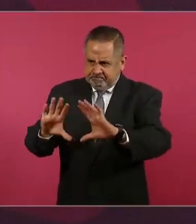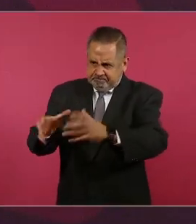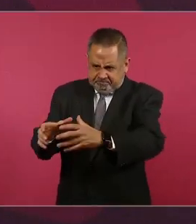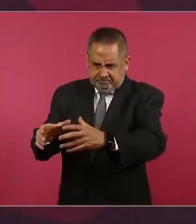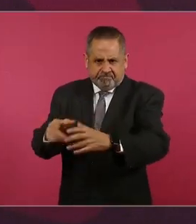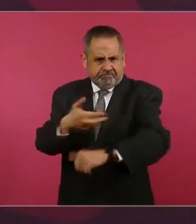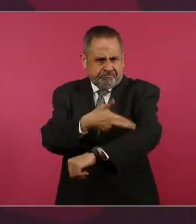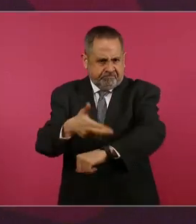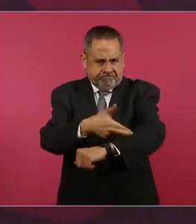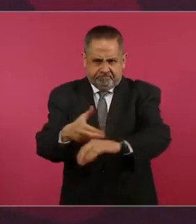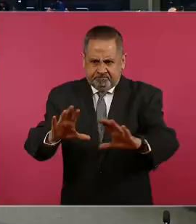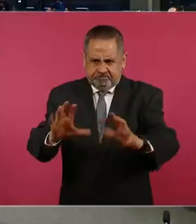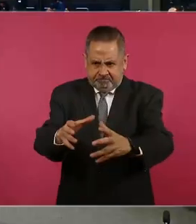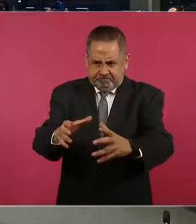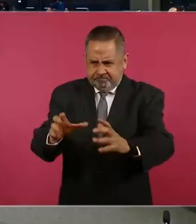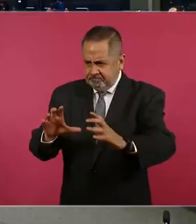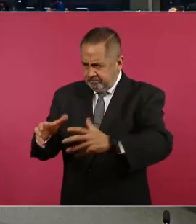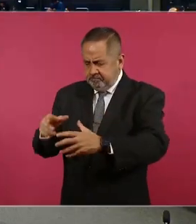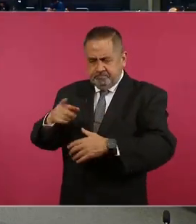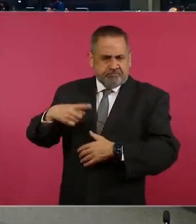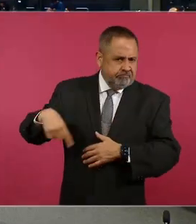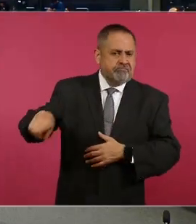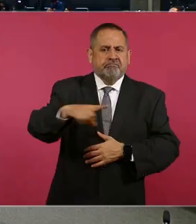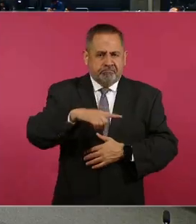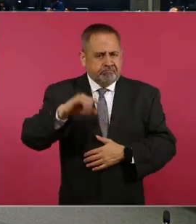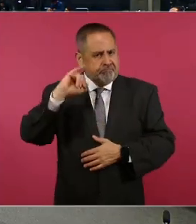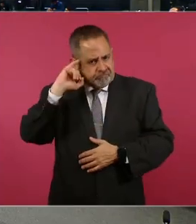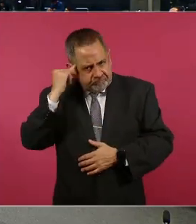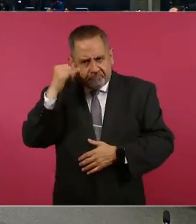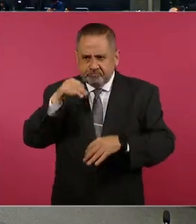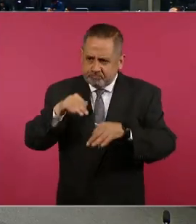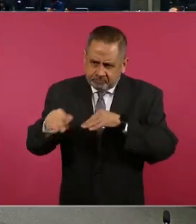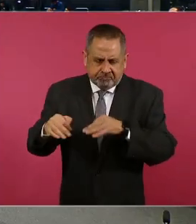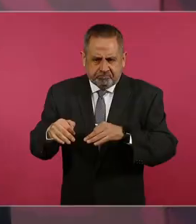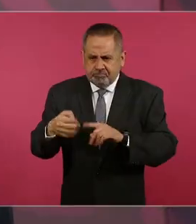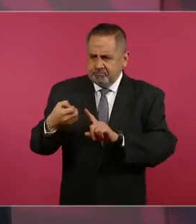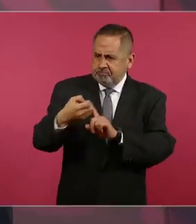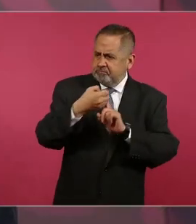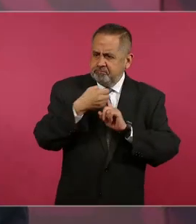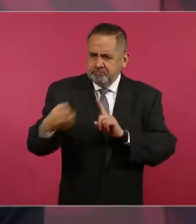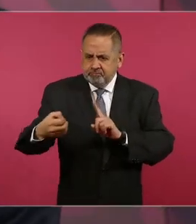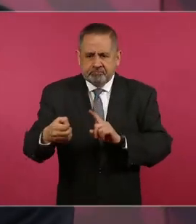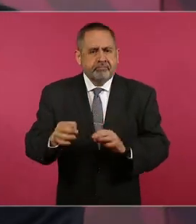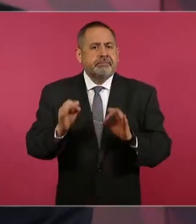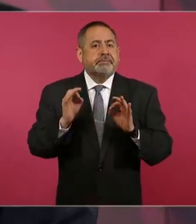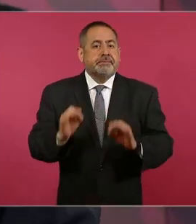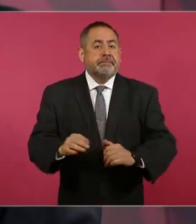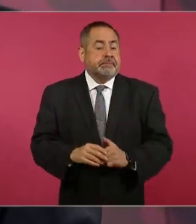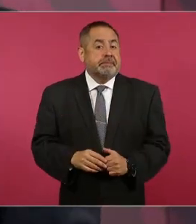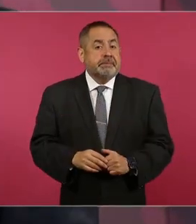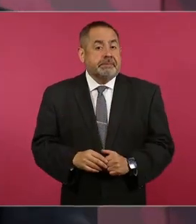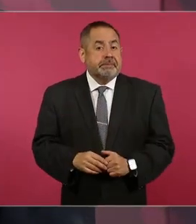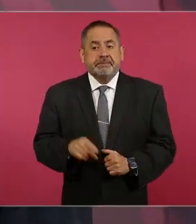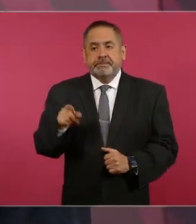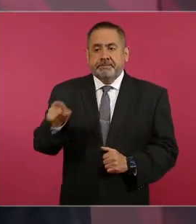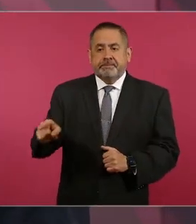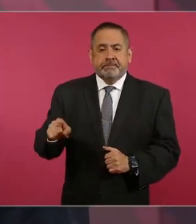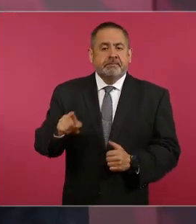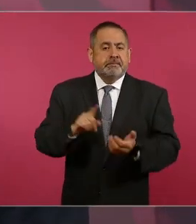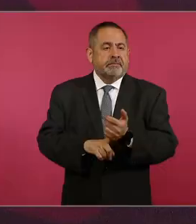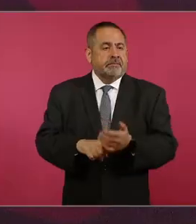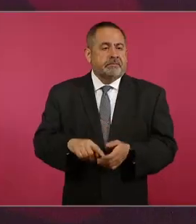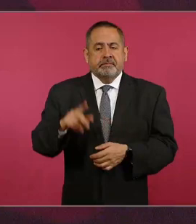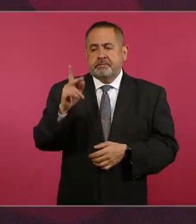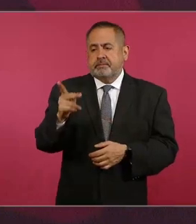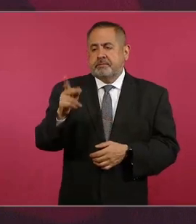organiza a los campesinos, a los obreros. Entonces, reforma el Partido Nacional